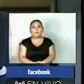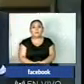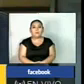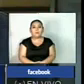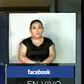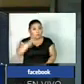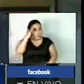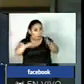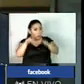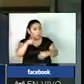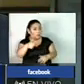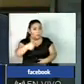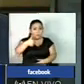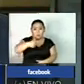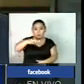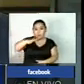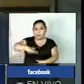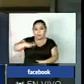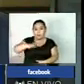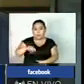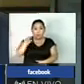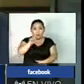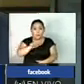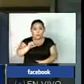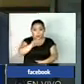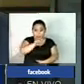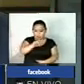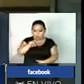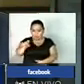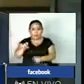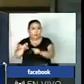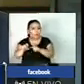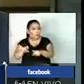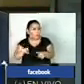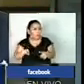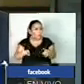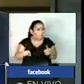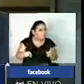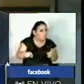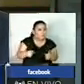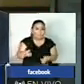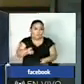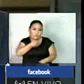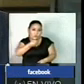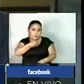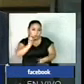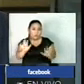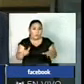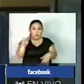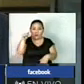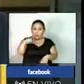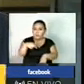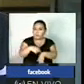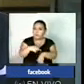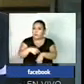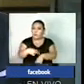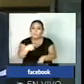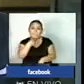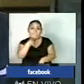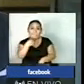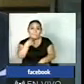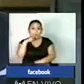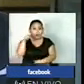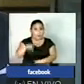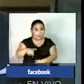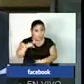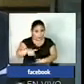hola qué tal muy buenas tardes la semana cierra con una noticia alentadora en medio de este momento de crisis aquí